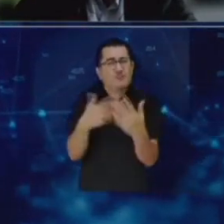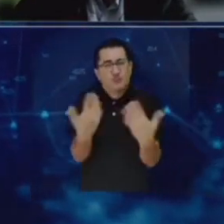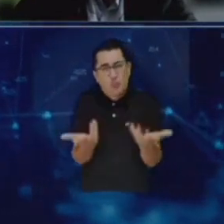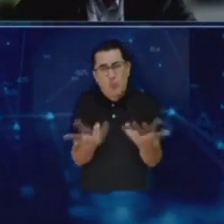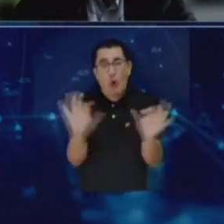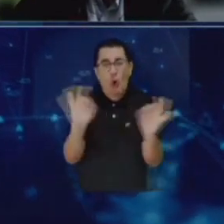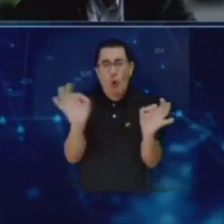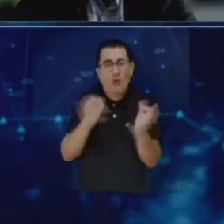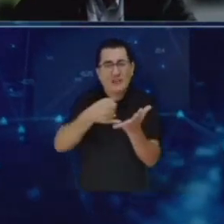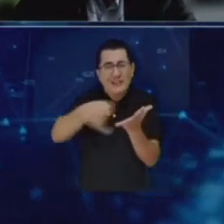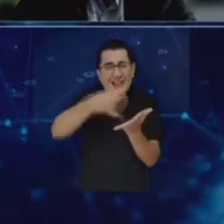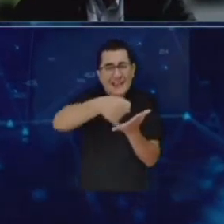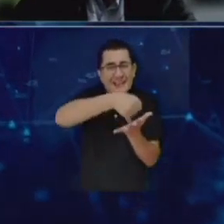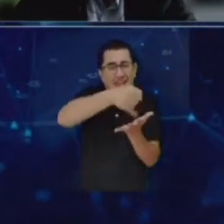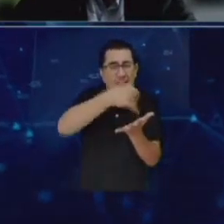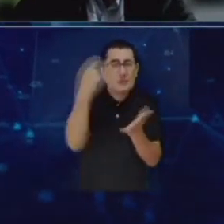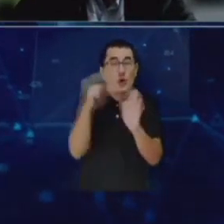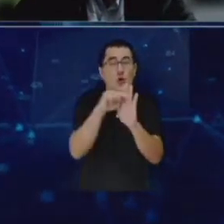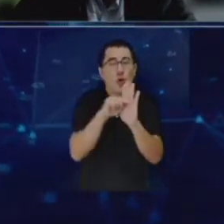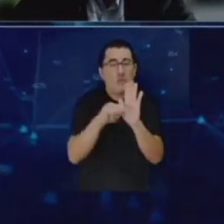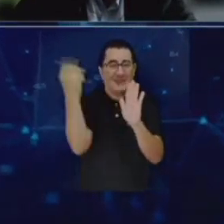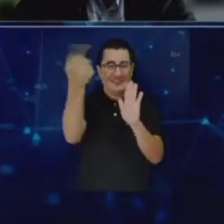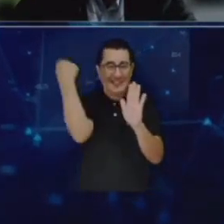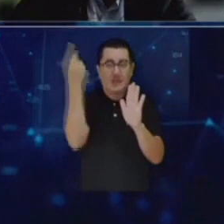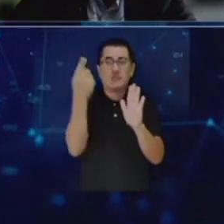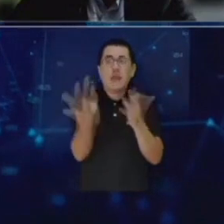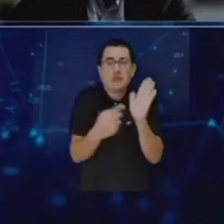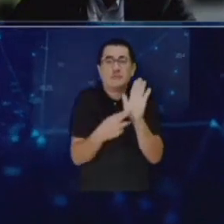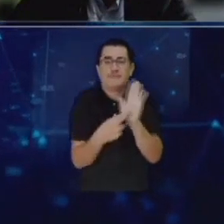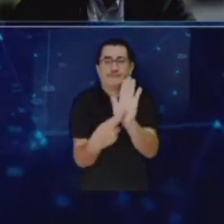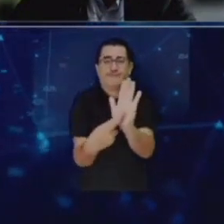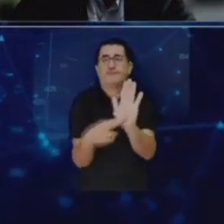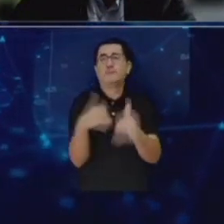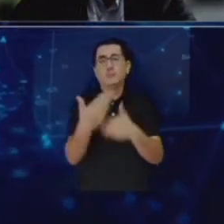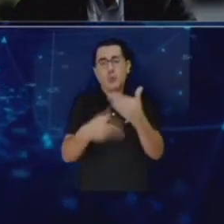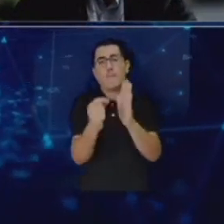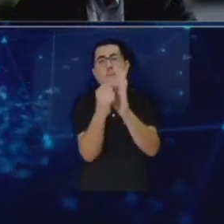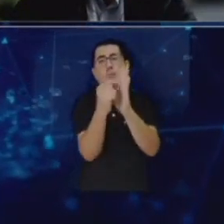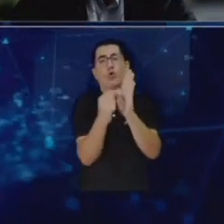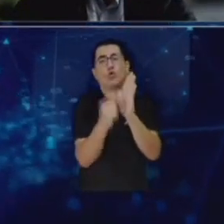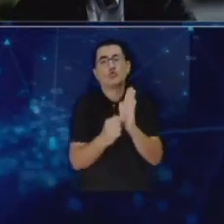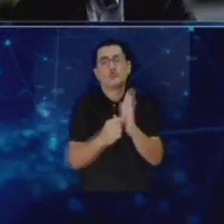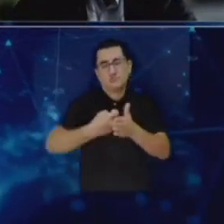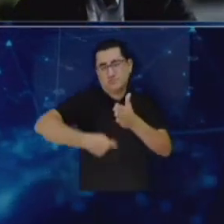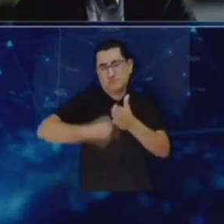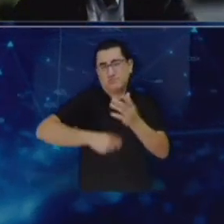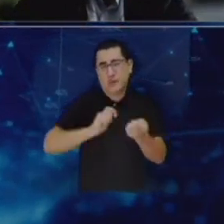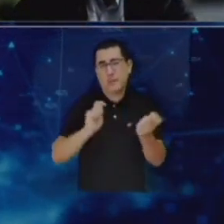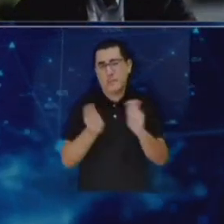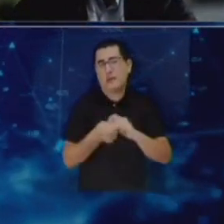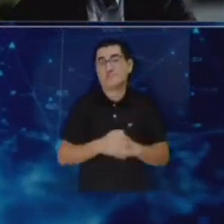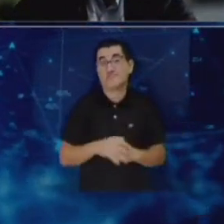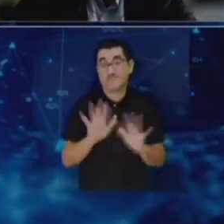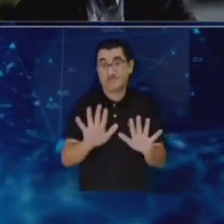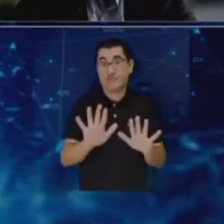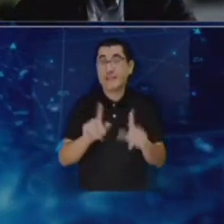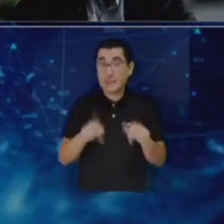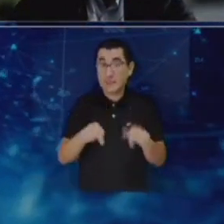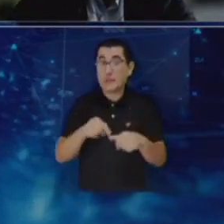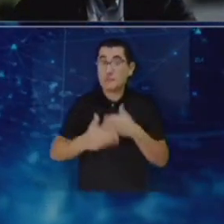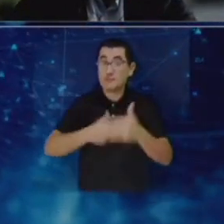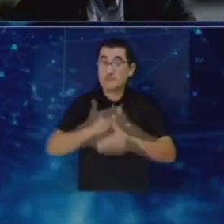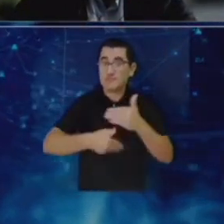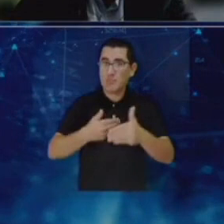líneas generales precisamente para la resolución de cada uno de los puntos del orden del día. Dentro del proceso